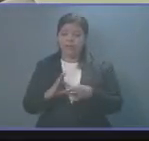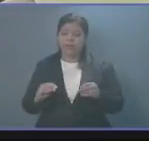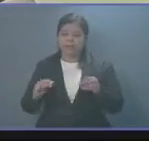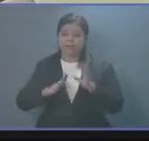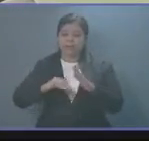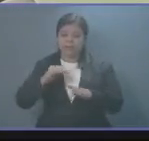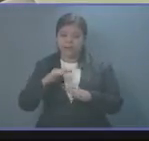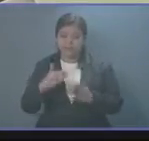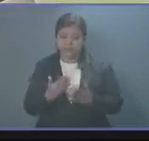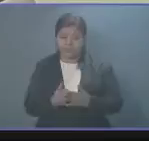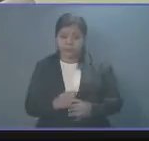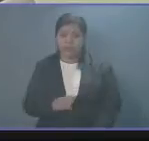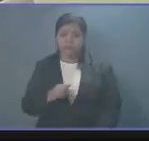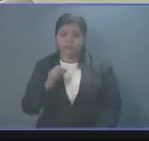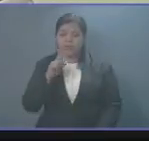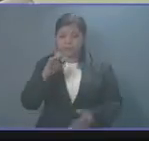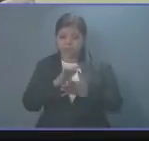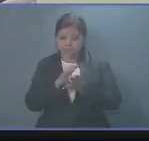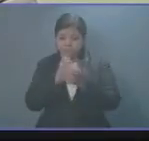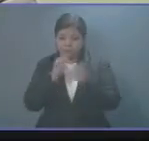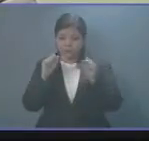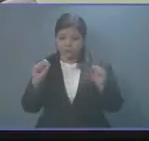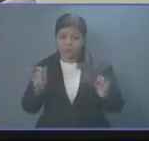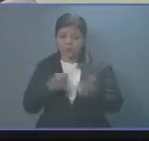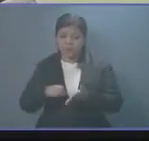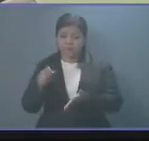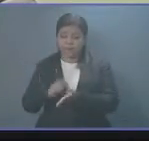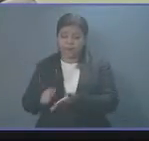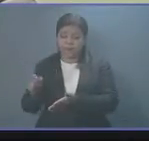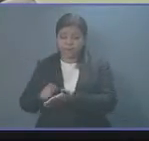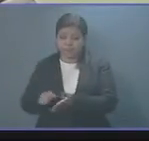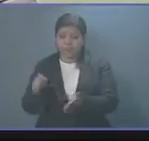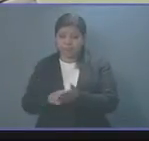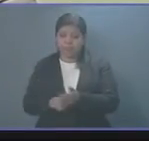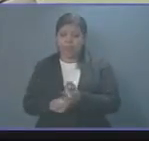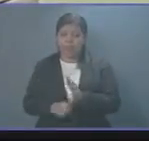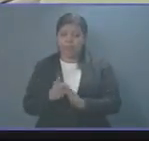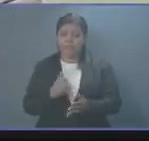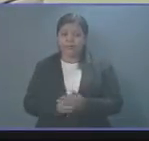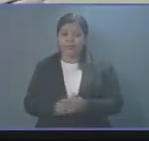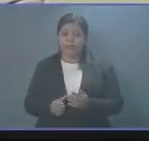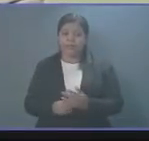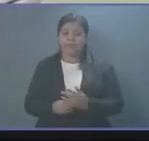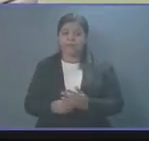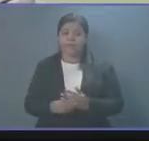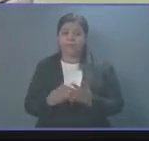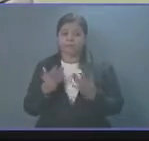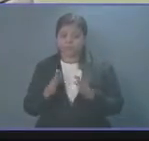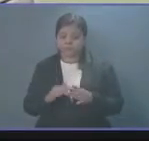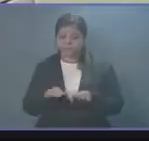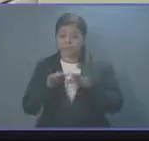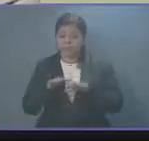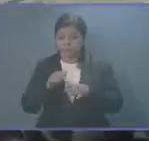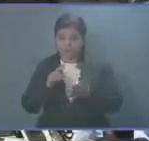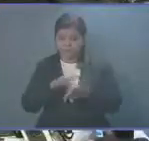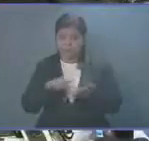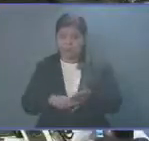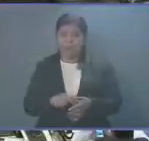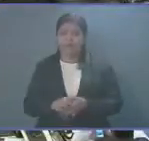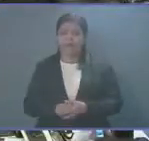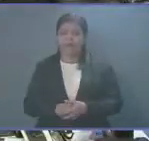del instituto convoca. Dios, Unión, Libertad, y tiene la firma de varios miembros de organizaciones y diputados y diputadas. Leído, presidente.